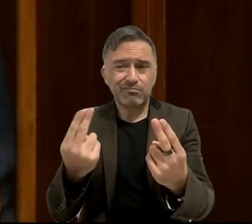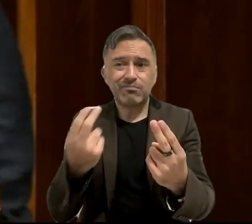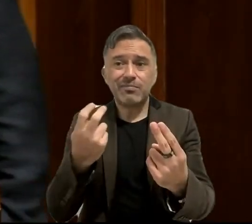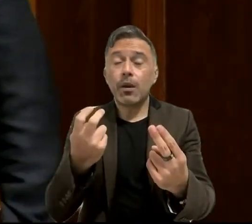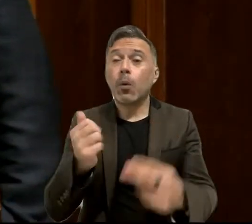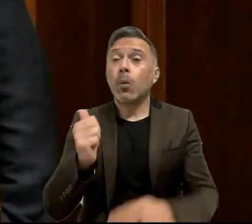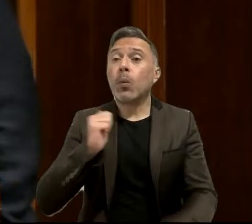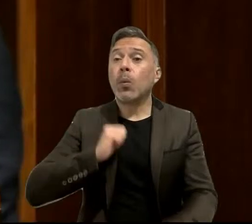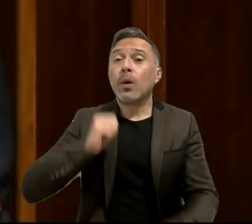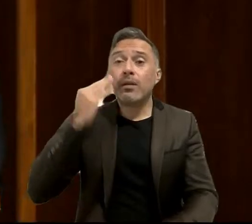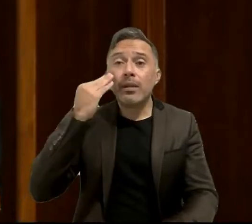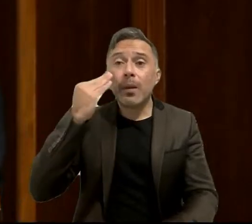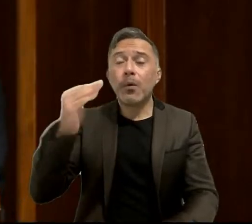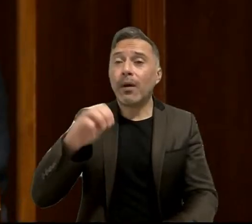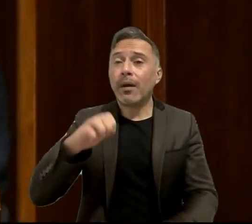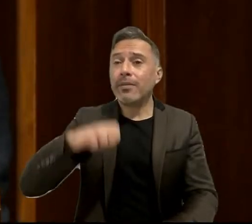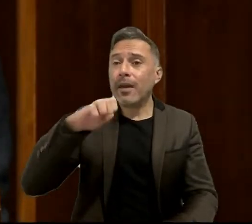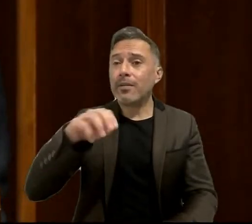los reyes iban a la guerra,